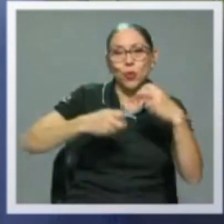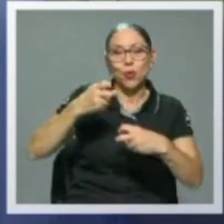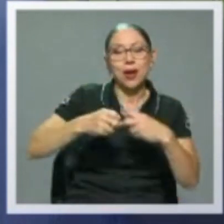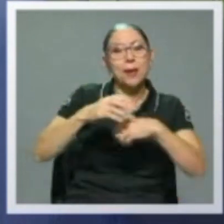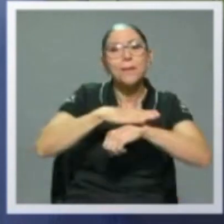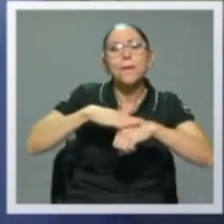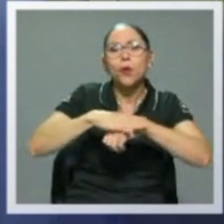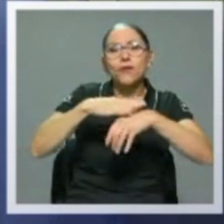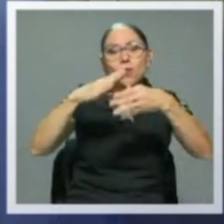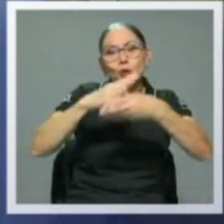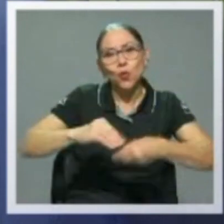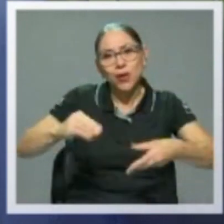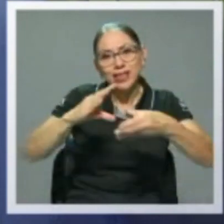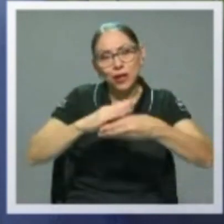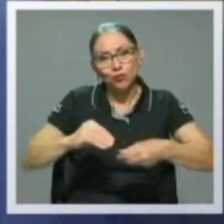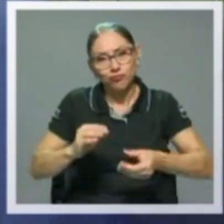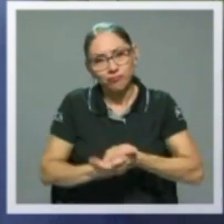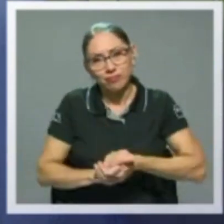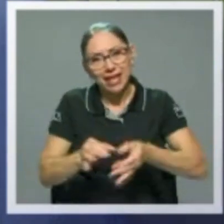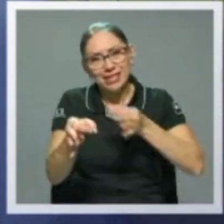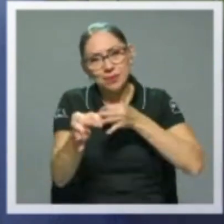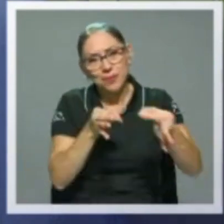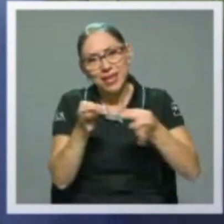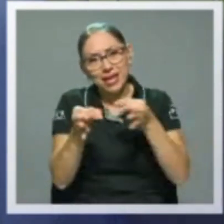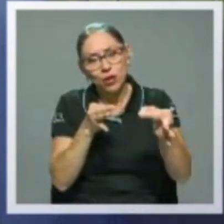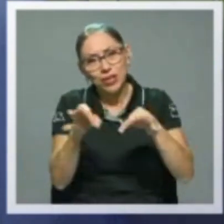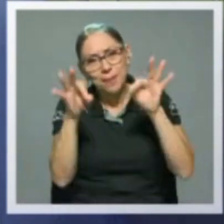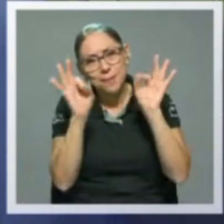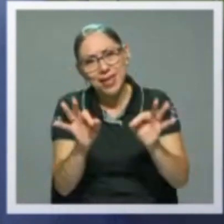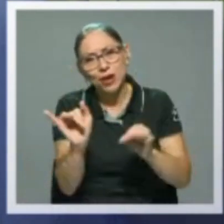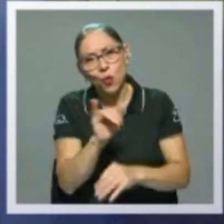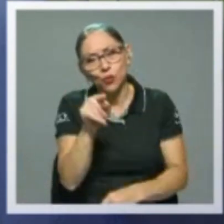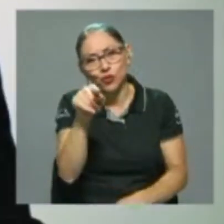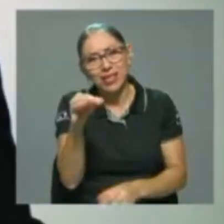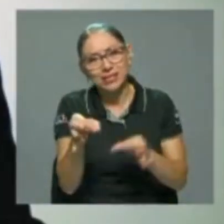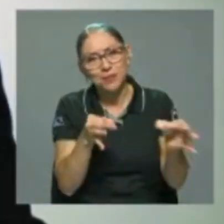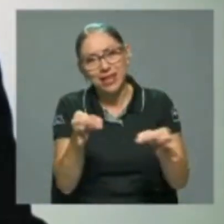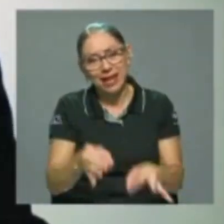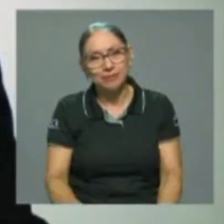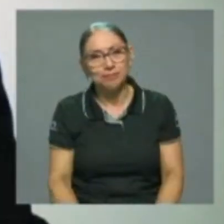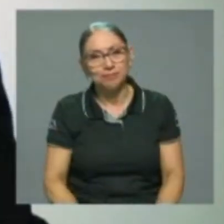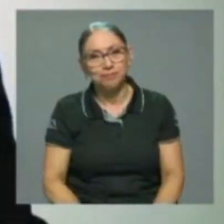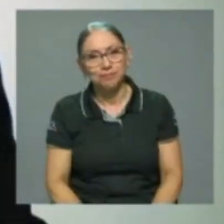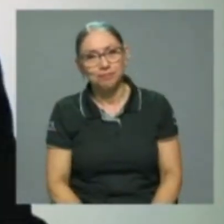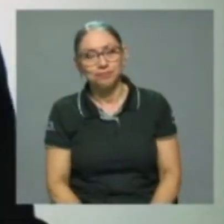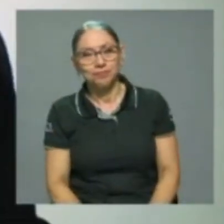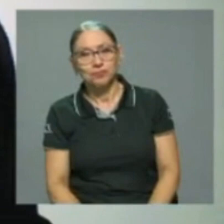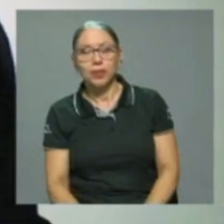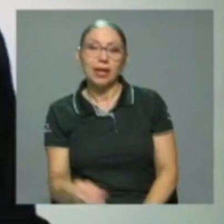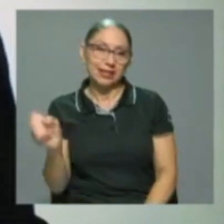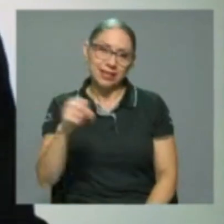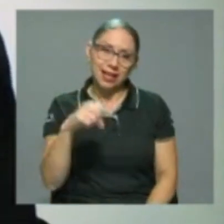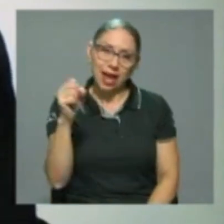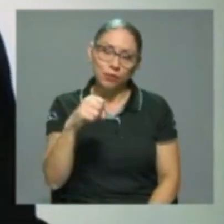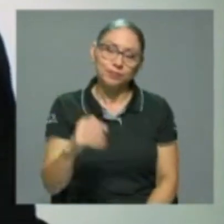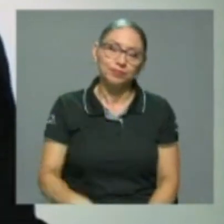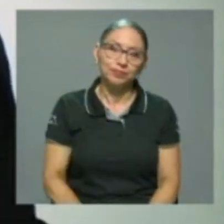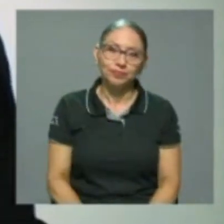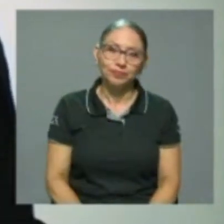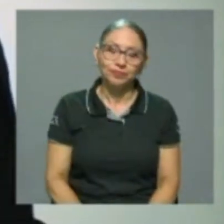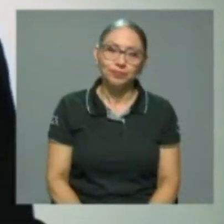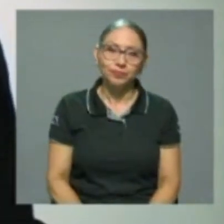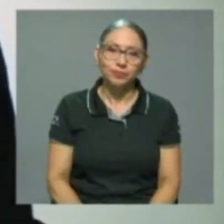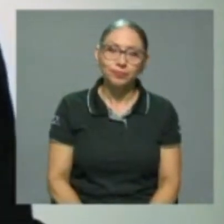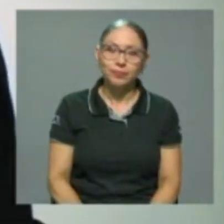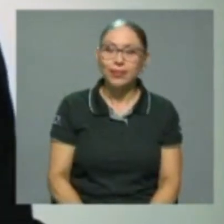favor, cuéntenlo y explíquelo también como usted explica, don Denis. Sí, claro.